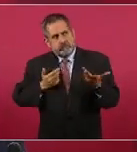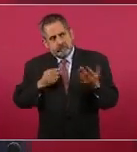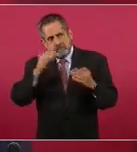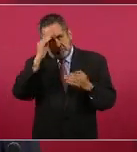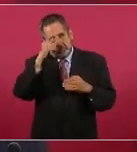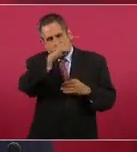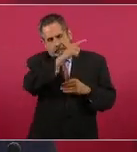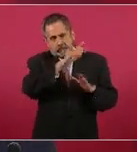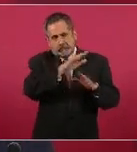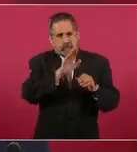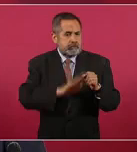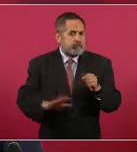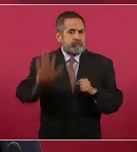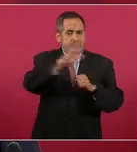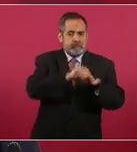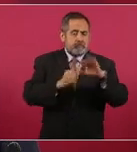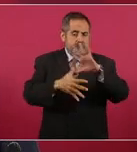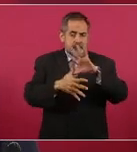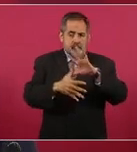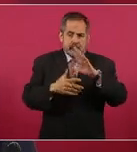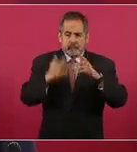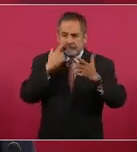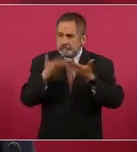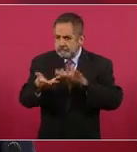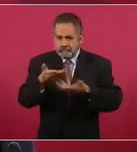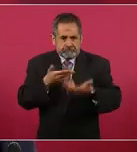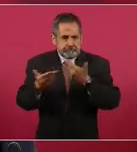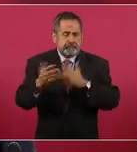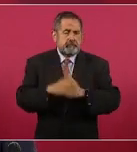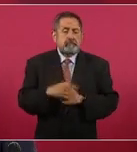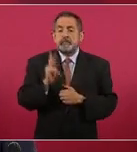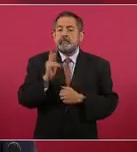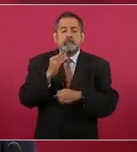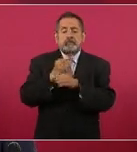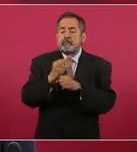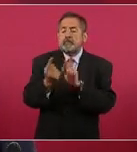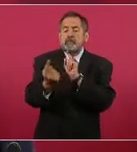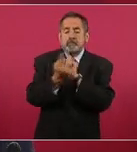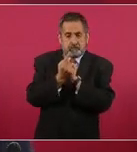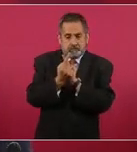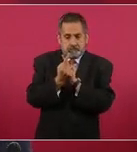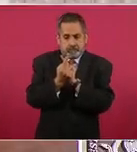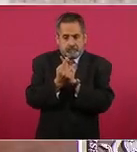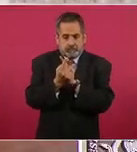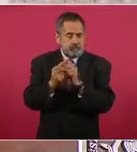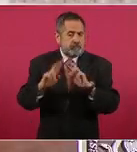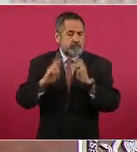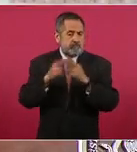a toda América, pero es una reunión